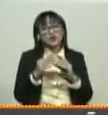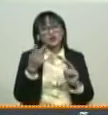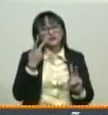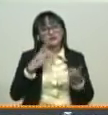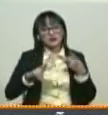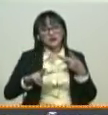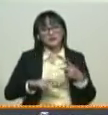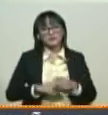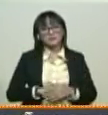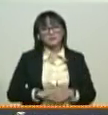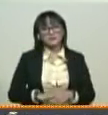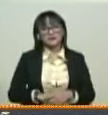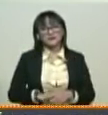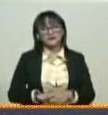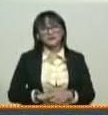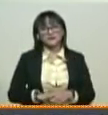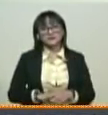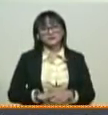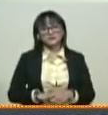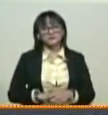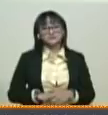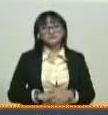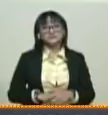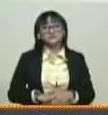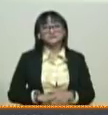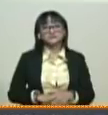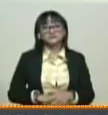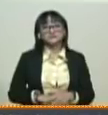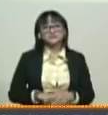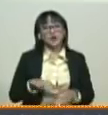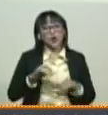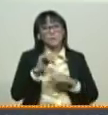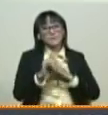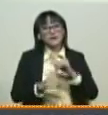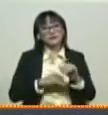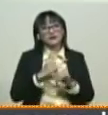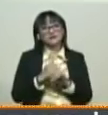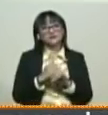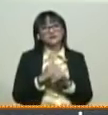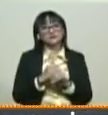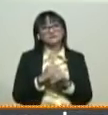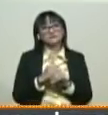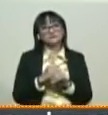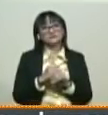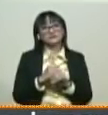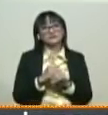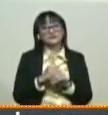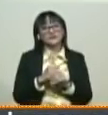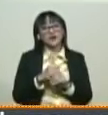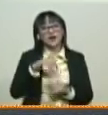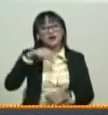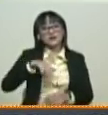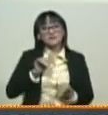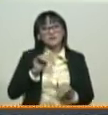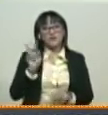tales. Además, las compras internacionales se realizaron desde Venezuela,